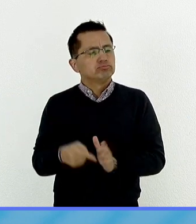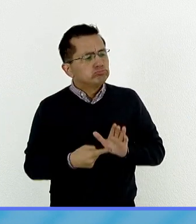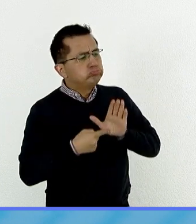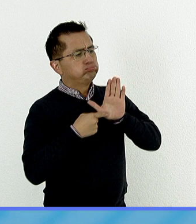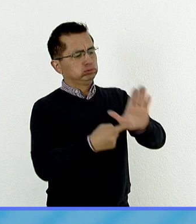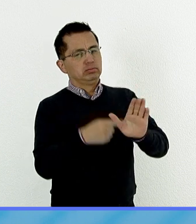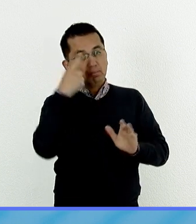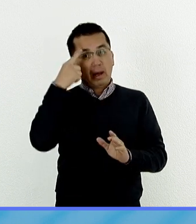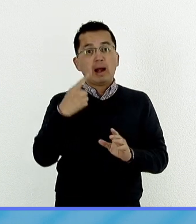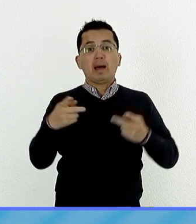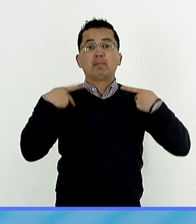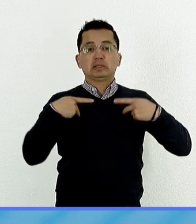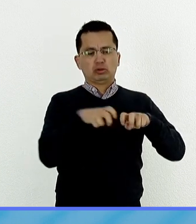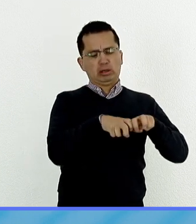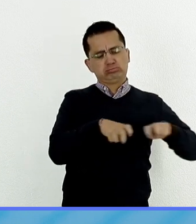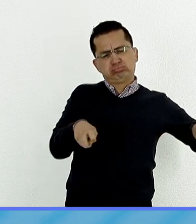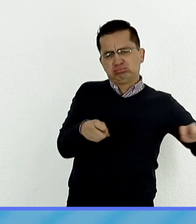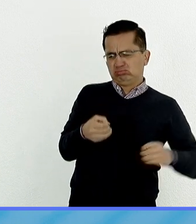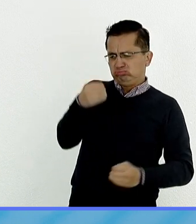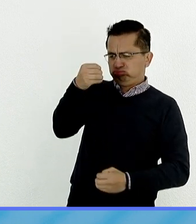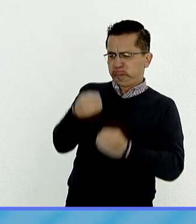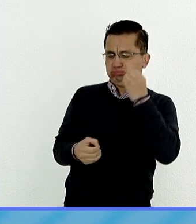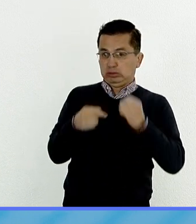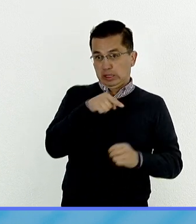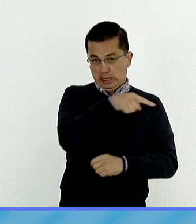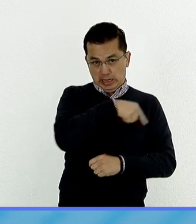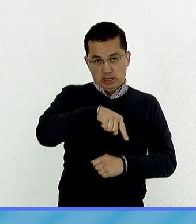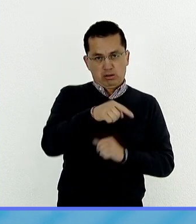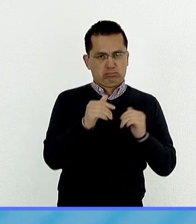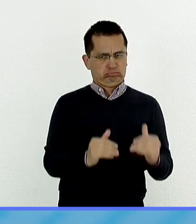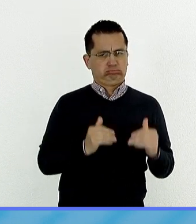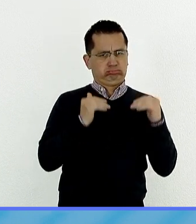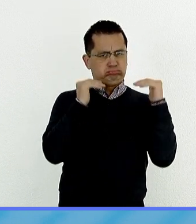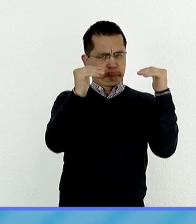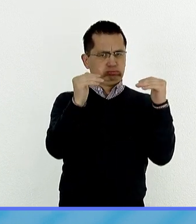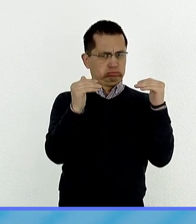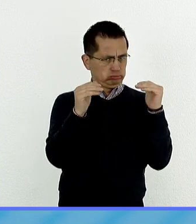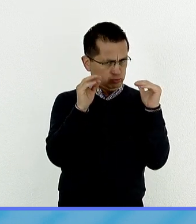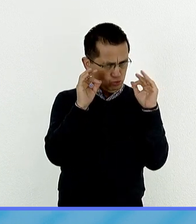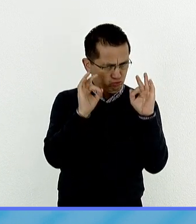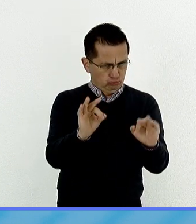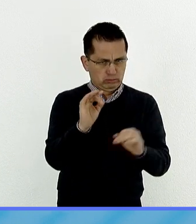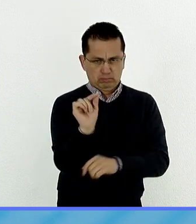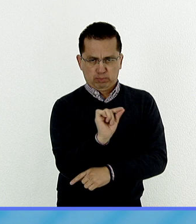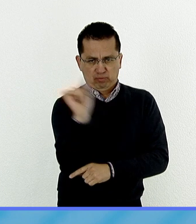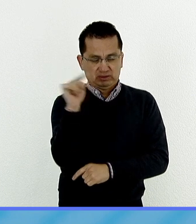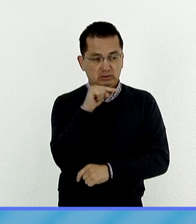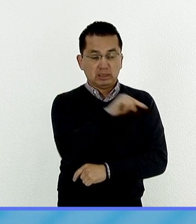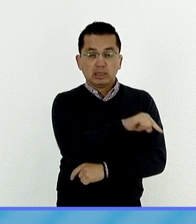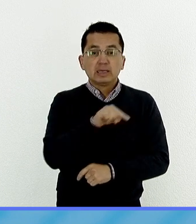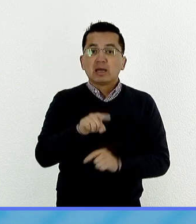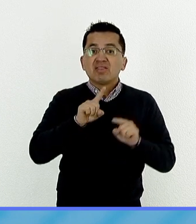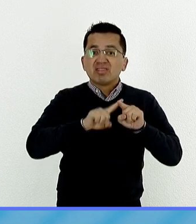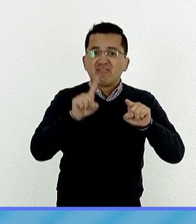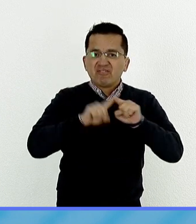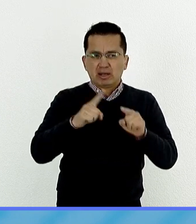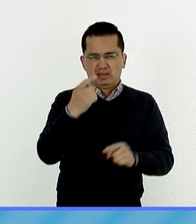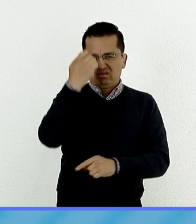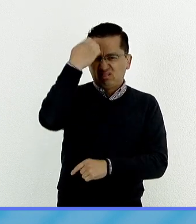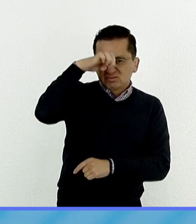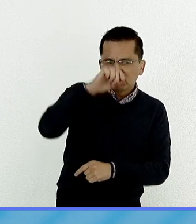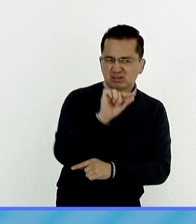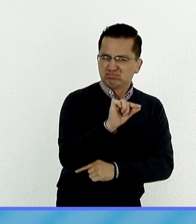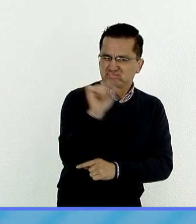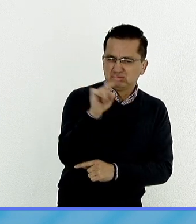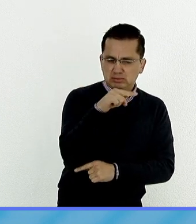alto nivel en México que tengan distintas especialidades para que puedan juzgar las